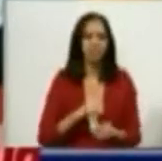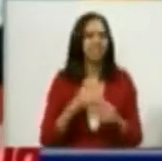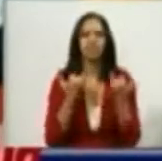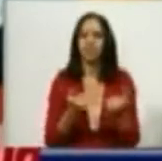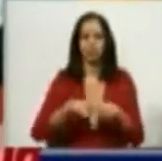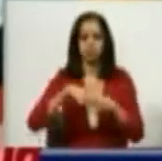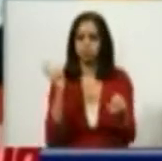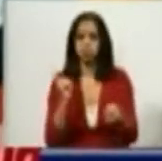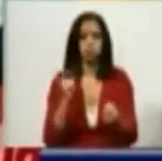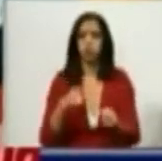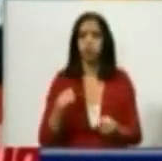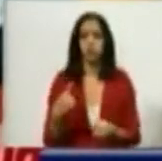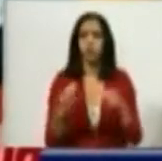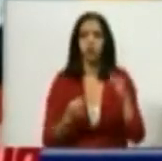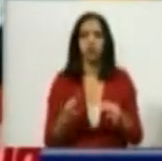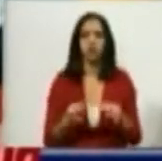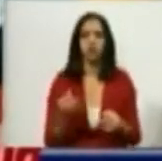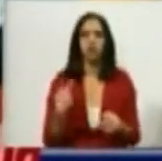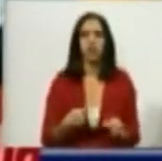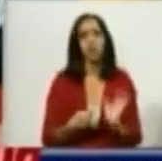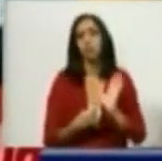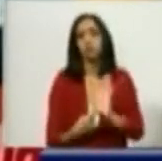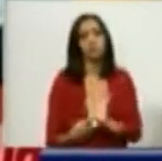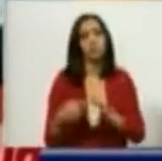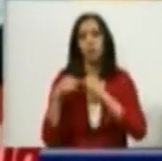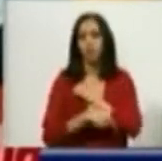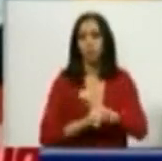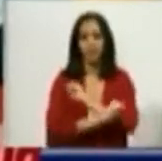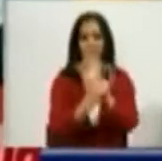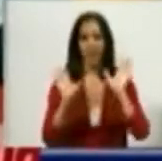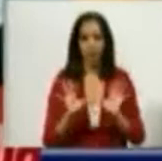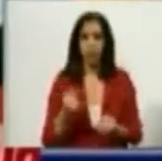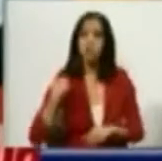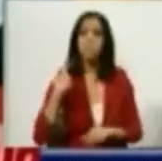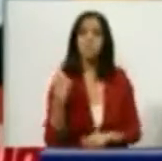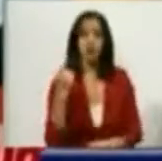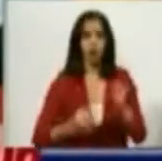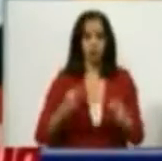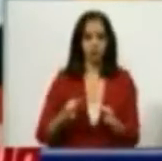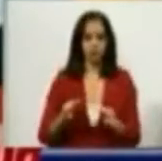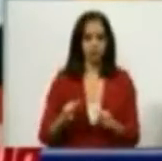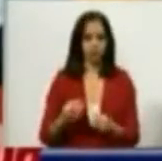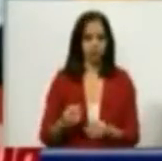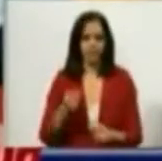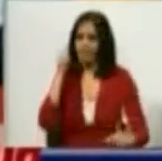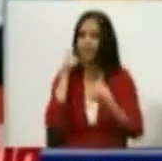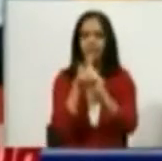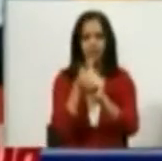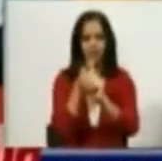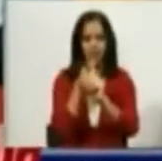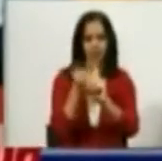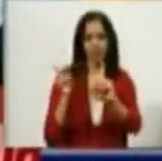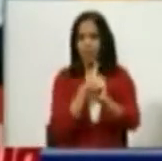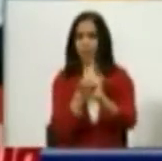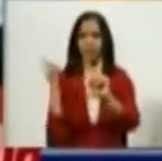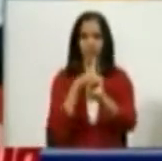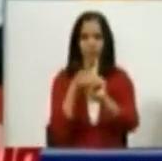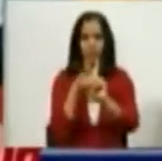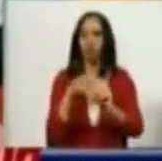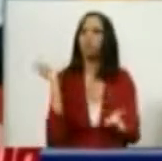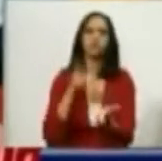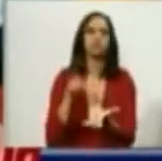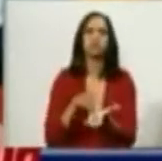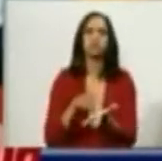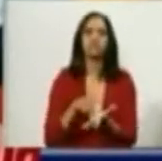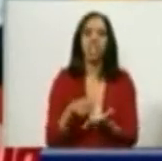justicia eso debemos dejarlo profundamente claro primero justicia ni directa ni indirectamente participa